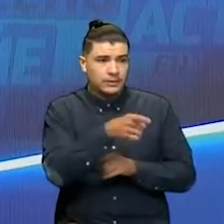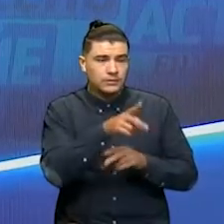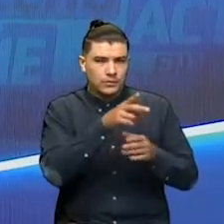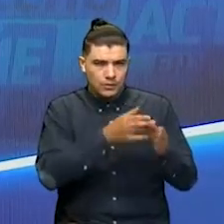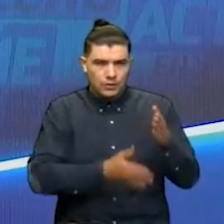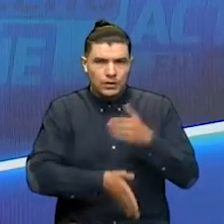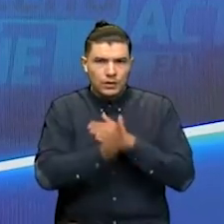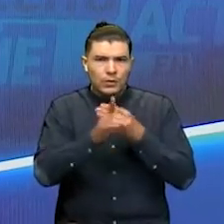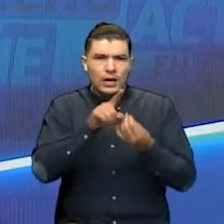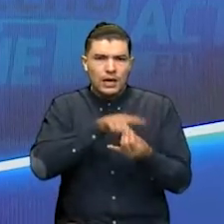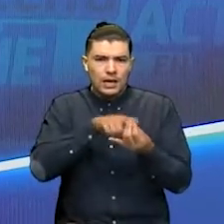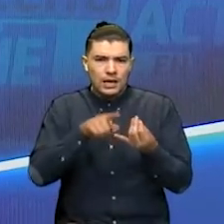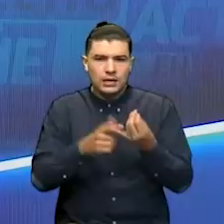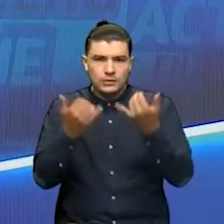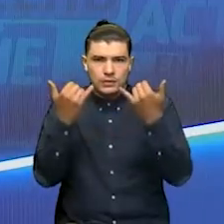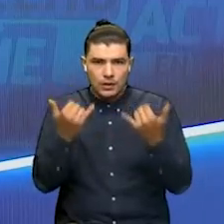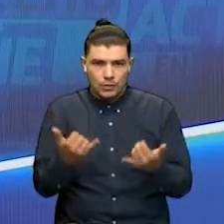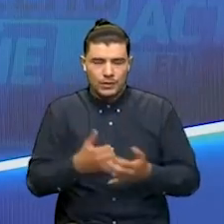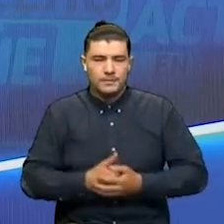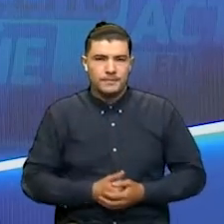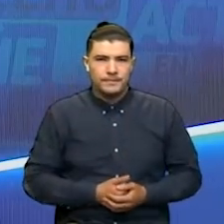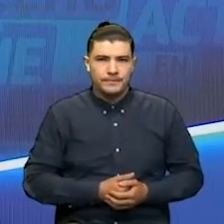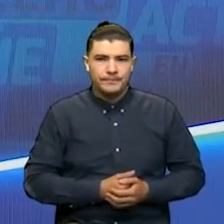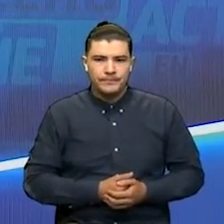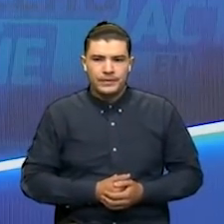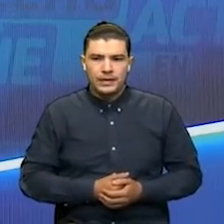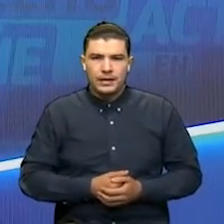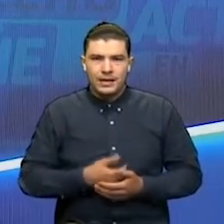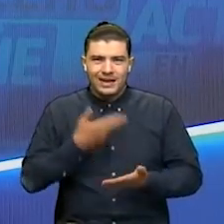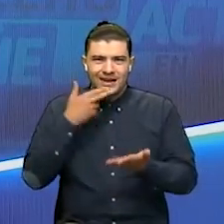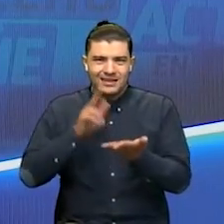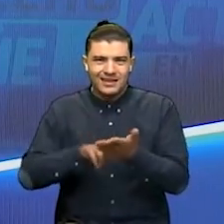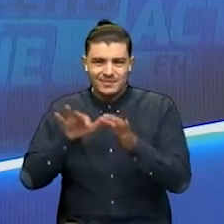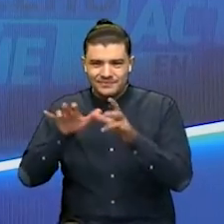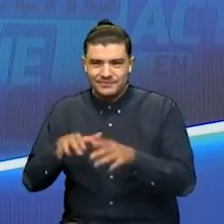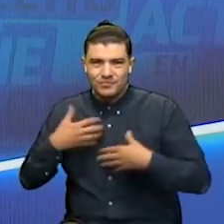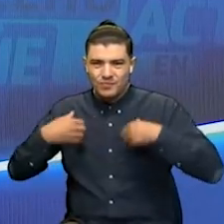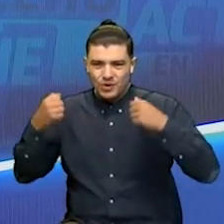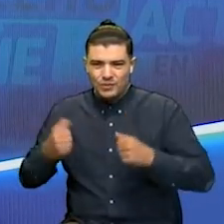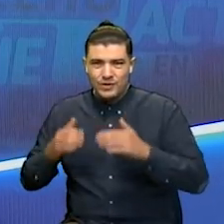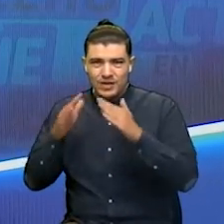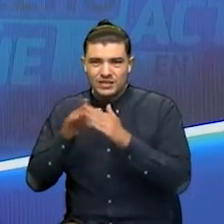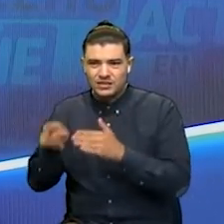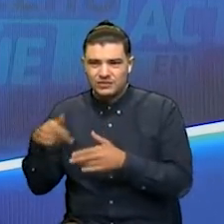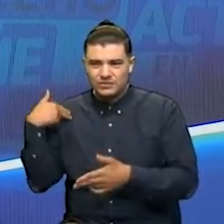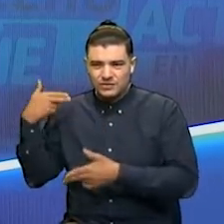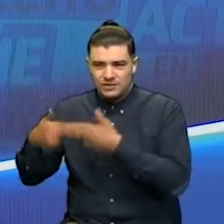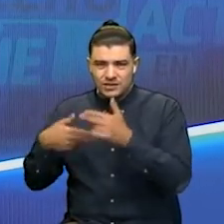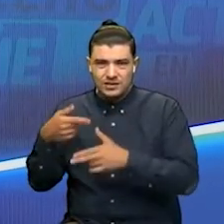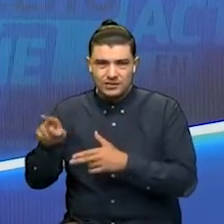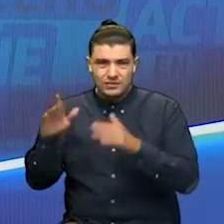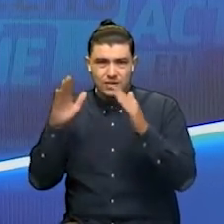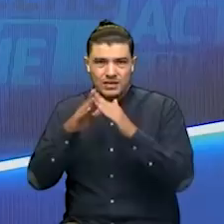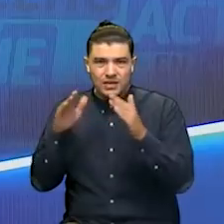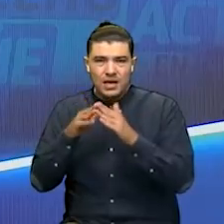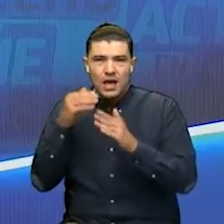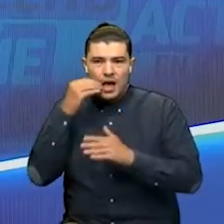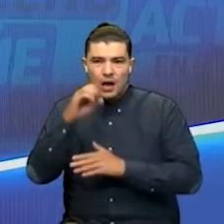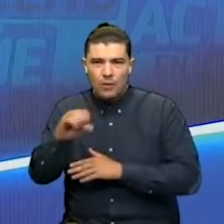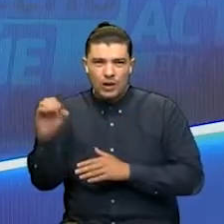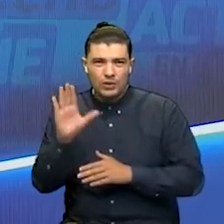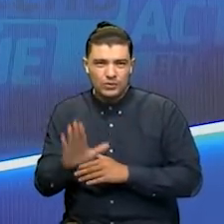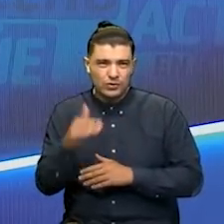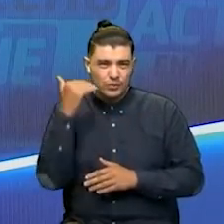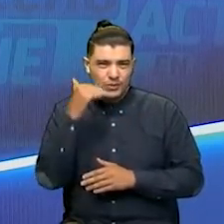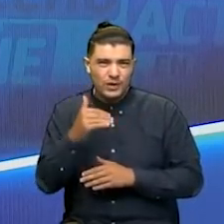caso del día de hoy. Y es que las escrituras en ese orden de la sucesión de esta vivienda del abuelo de la